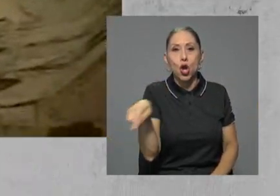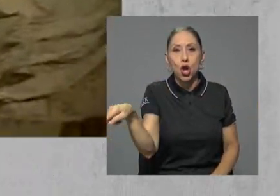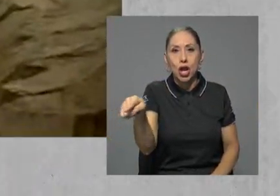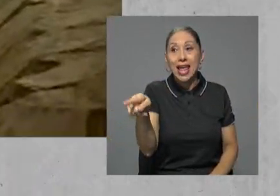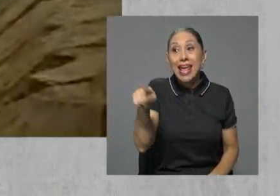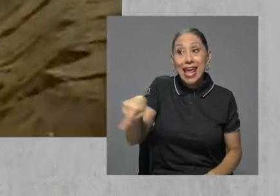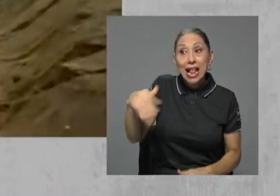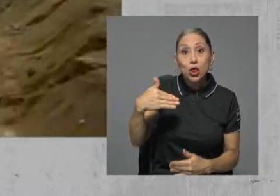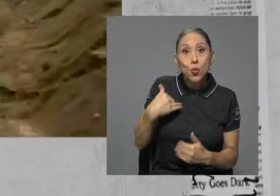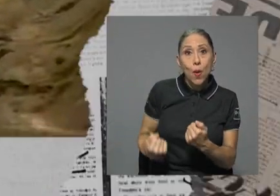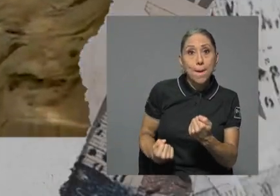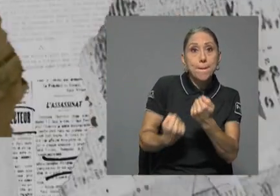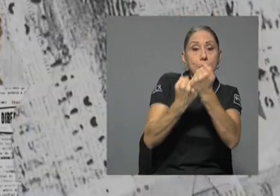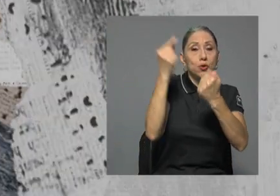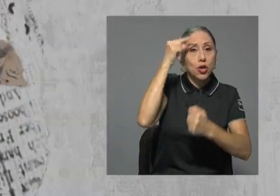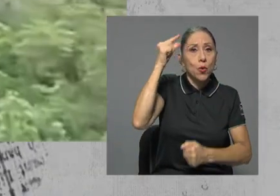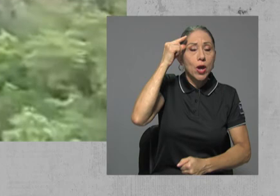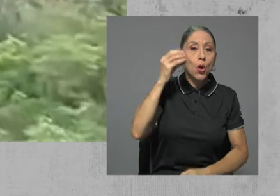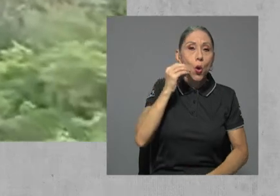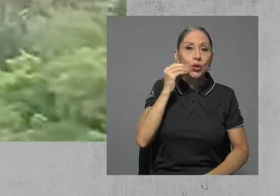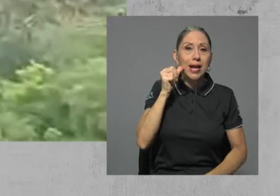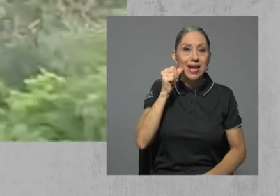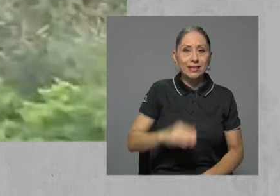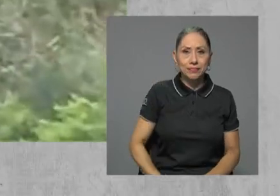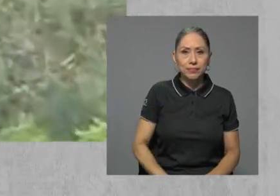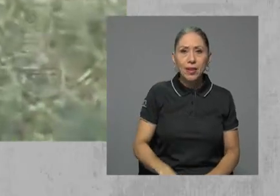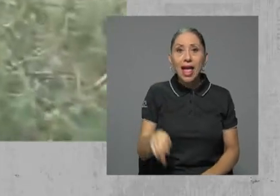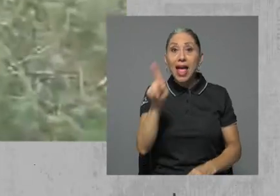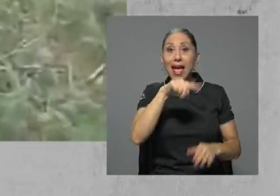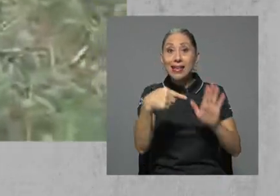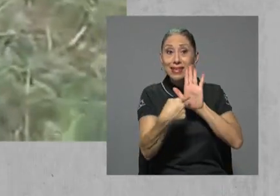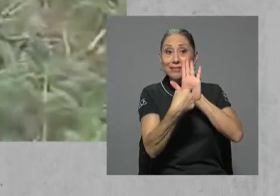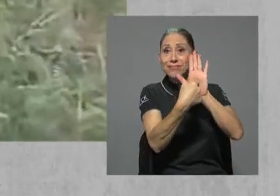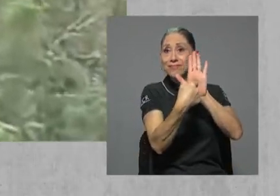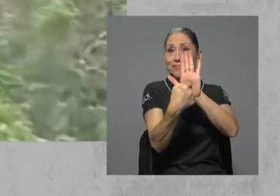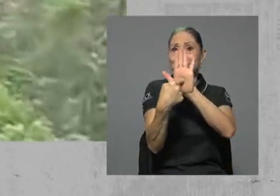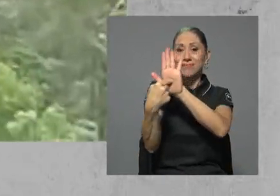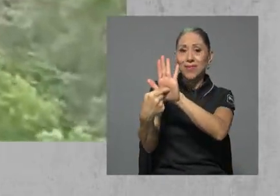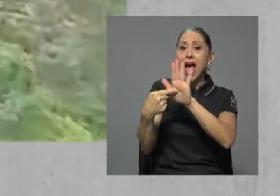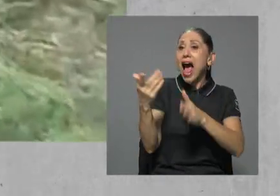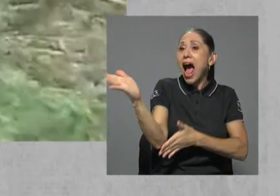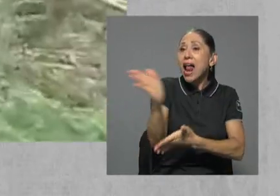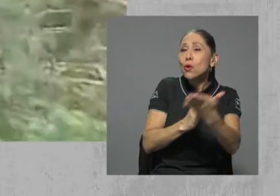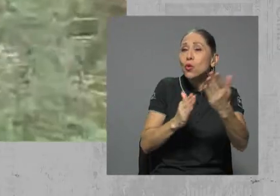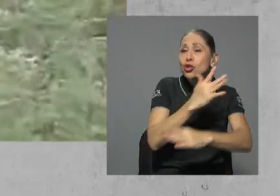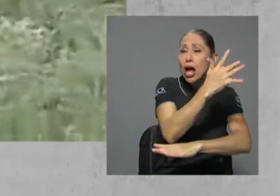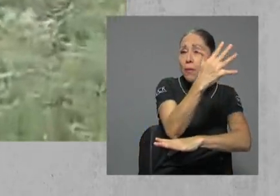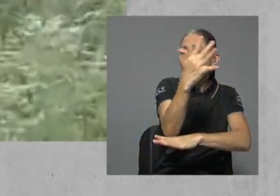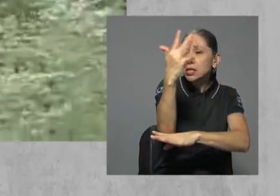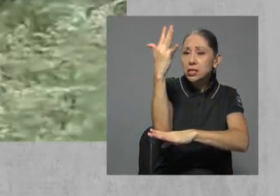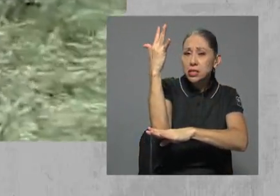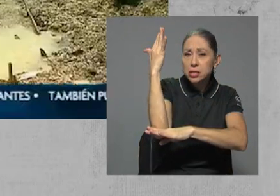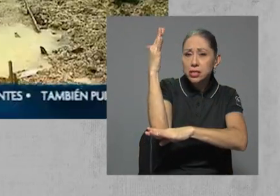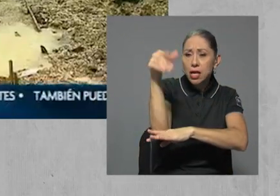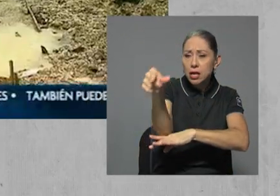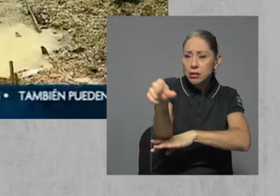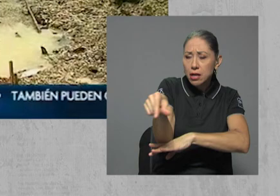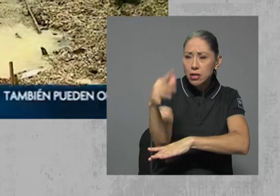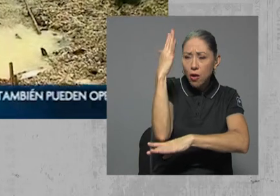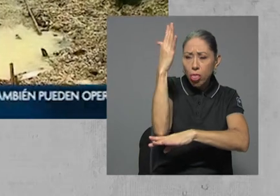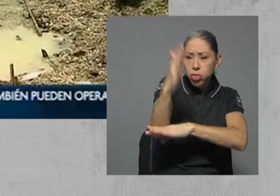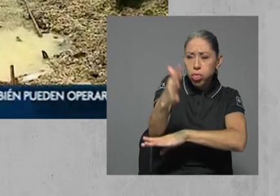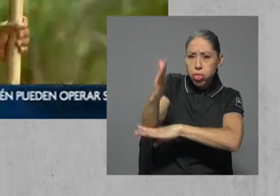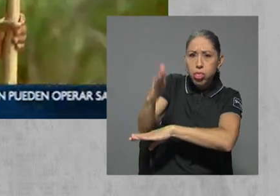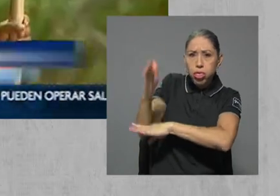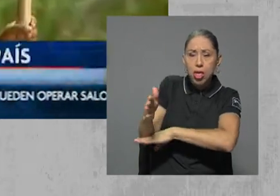apoyos del gobierno de oscar arias sánchez estas imágenes muestran cómo se talaron algunos árboles estaban a la orilla de un riachuelo la empresa